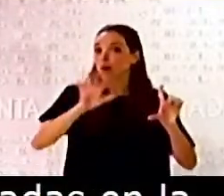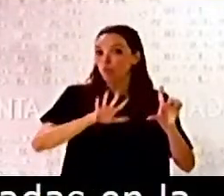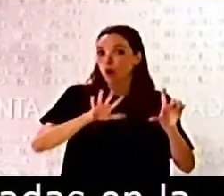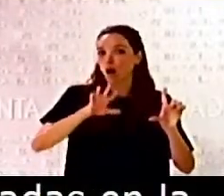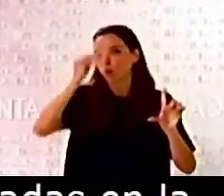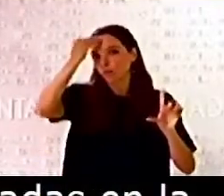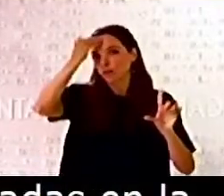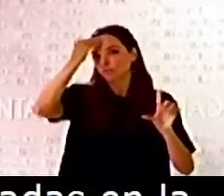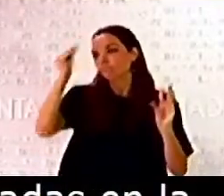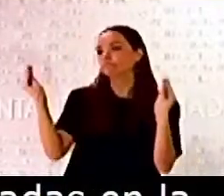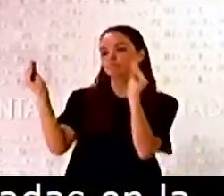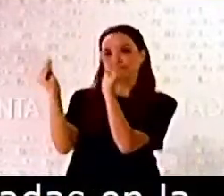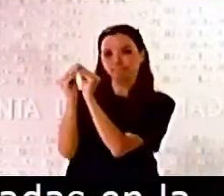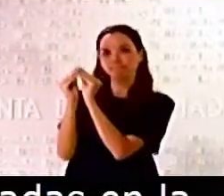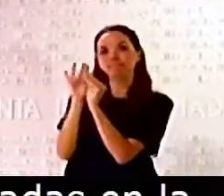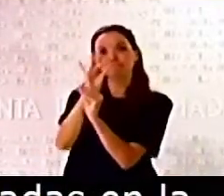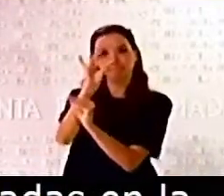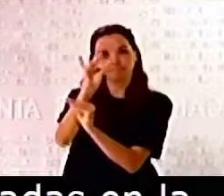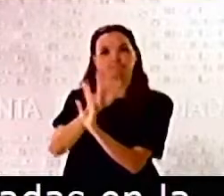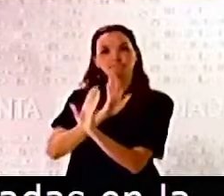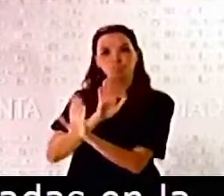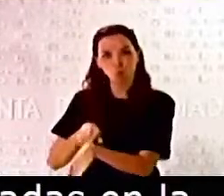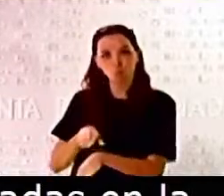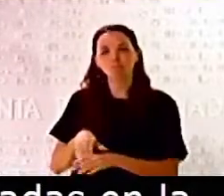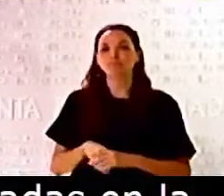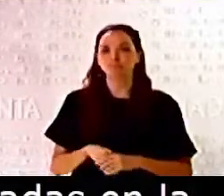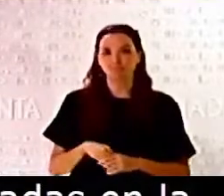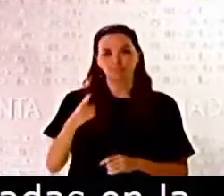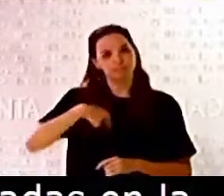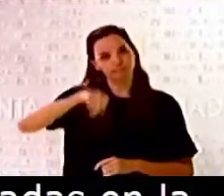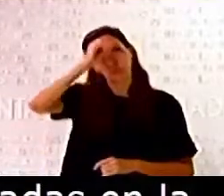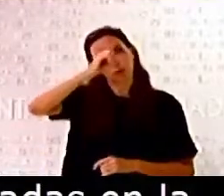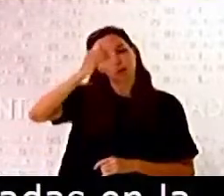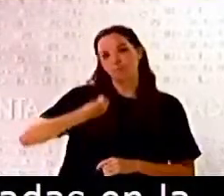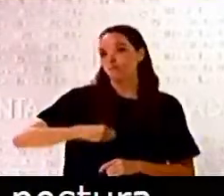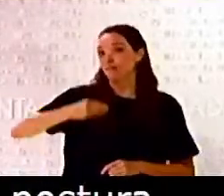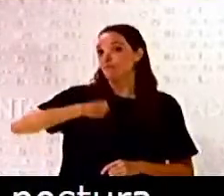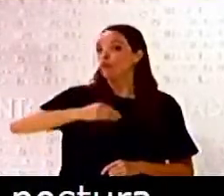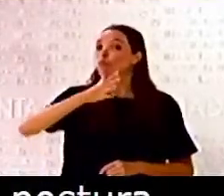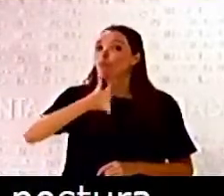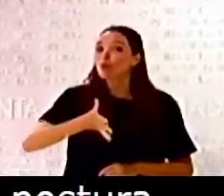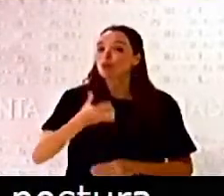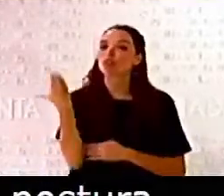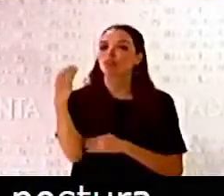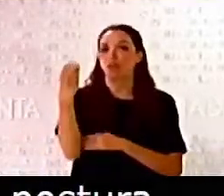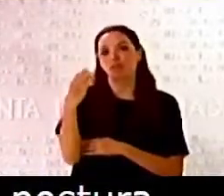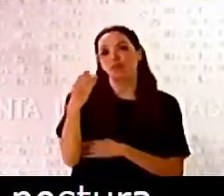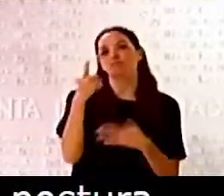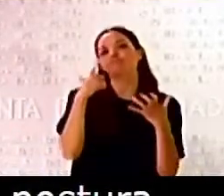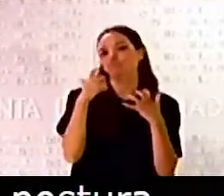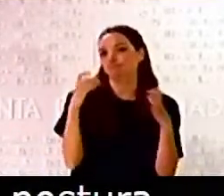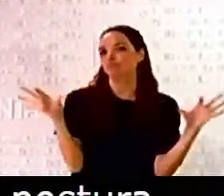postura. Extremadura defenderá esa postura porque está basada en la ciencia.